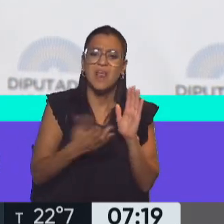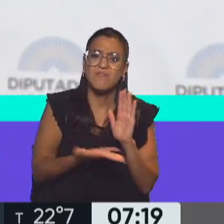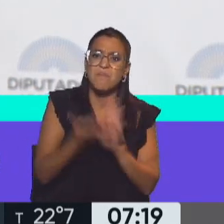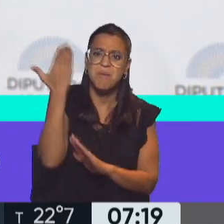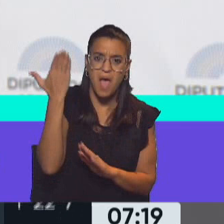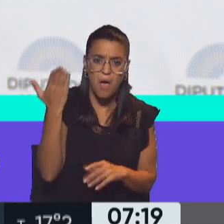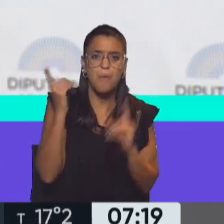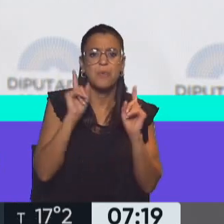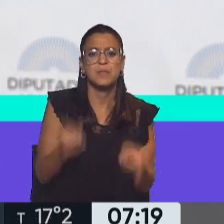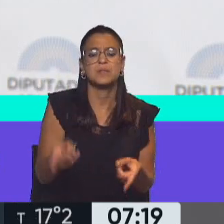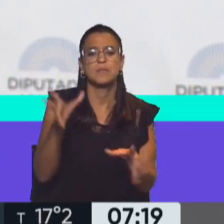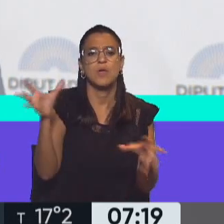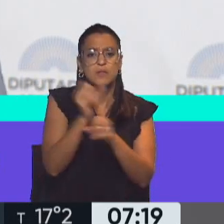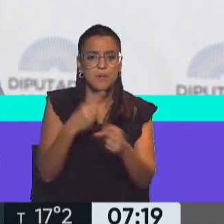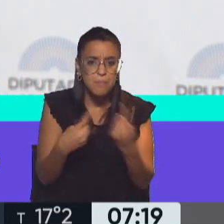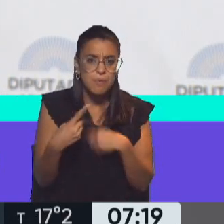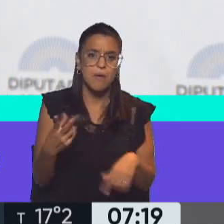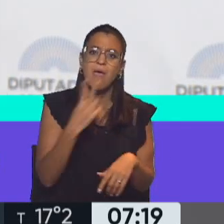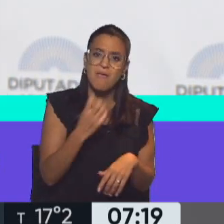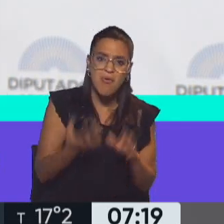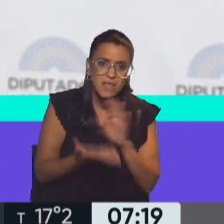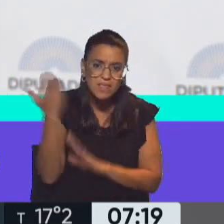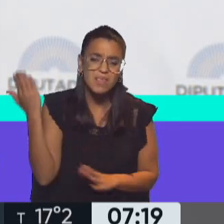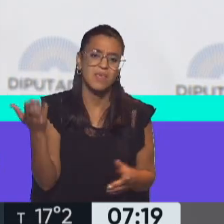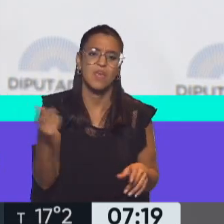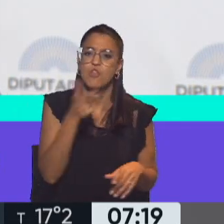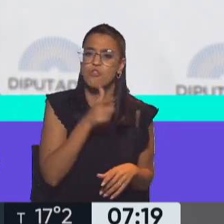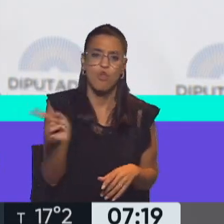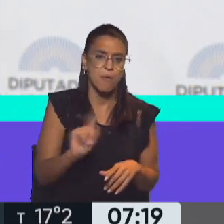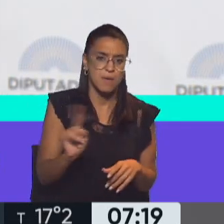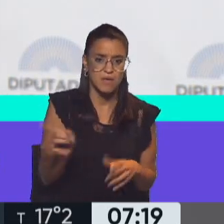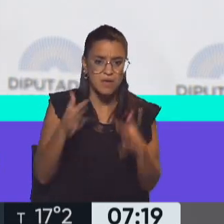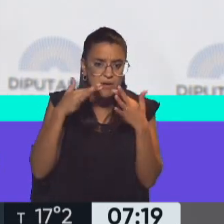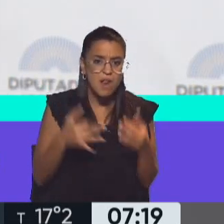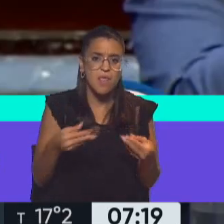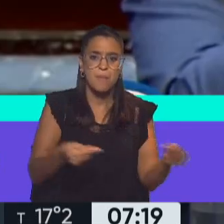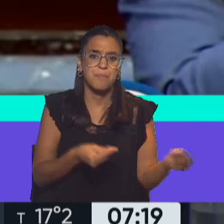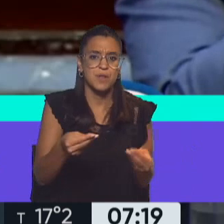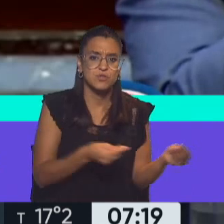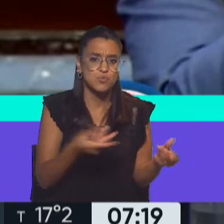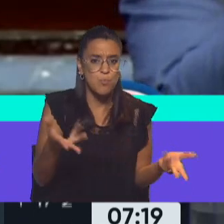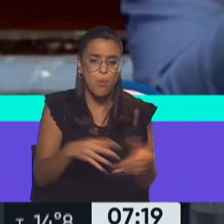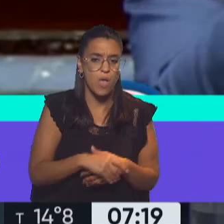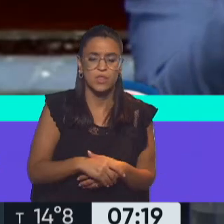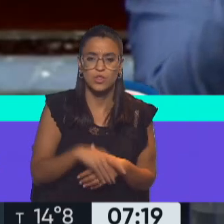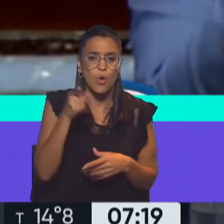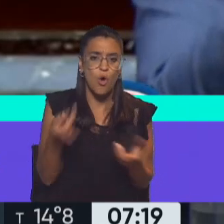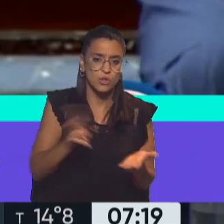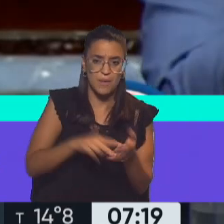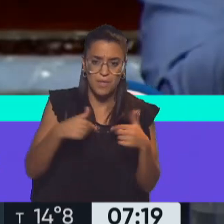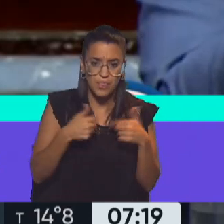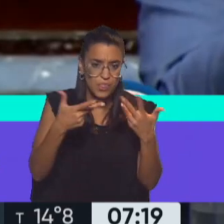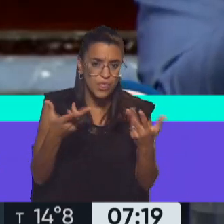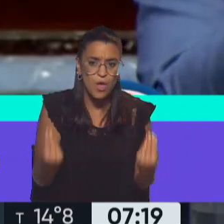importantes en materia de transporte, en materia de energía. No nos parece que en realidad sea el presupuesto, digamos, que vuelvo a repetir,